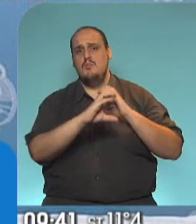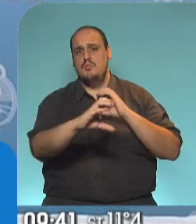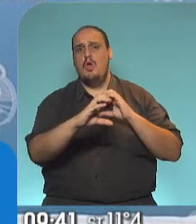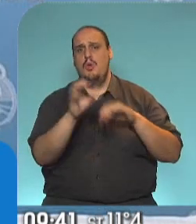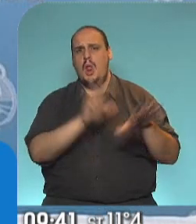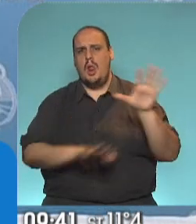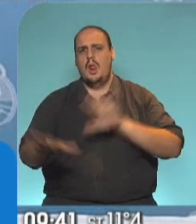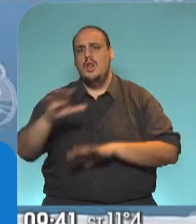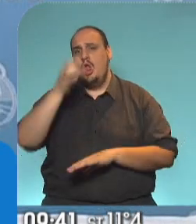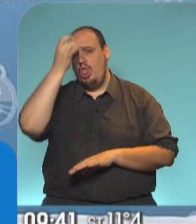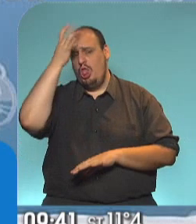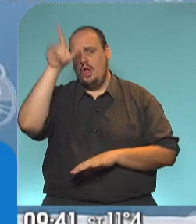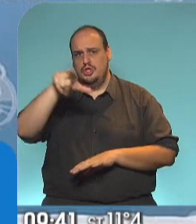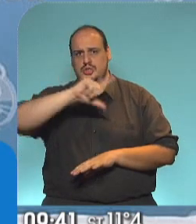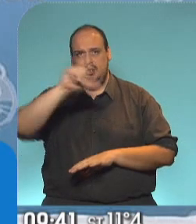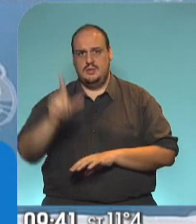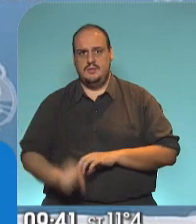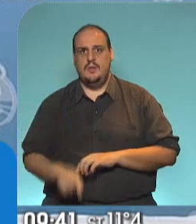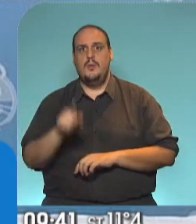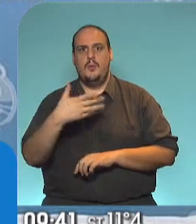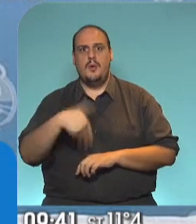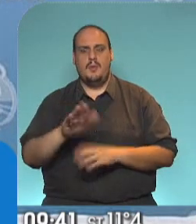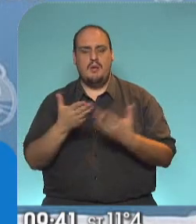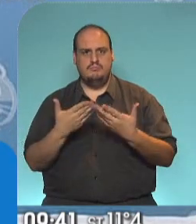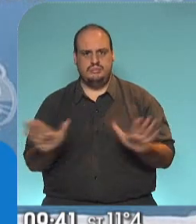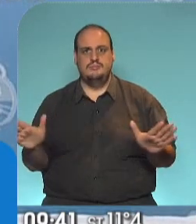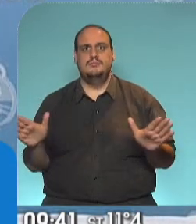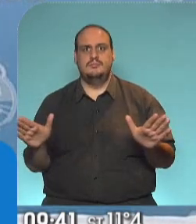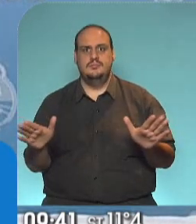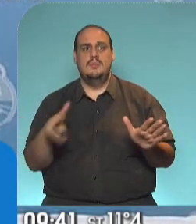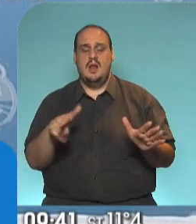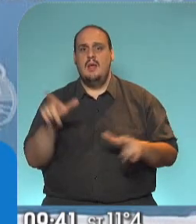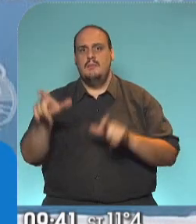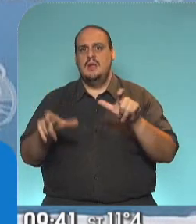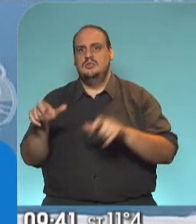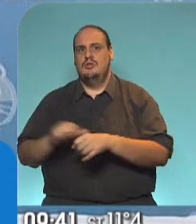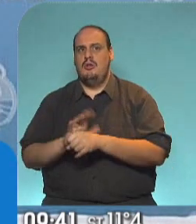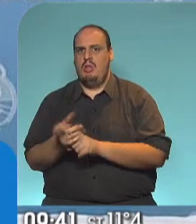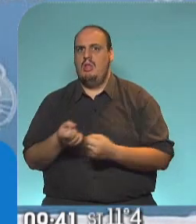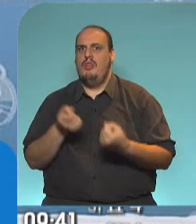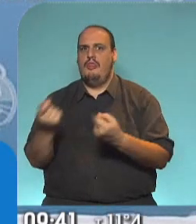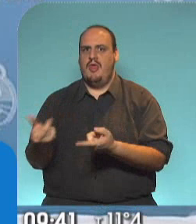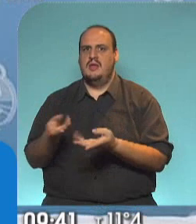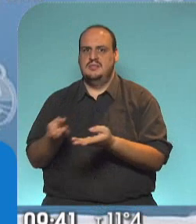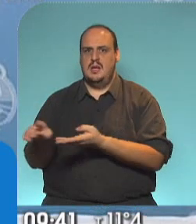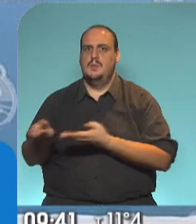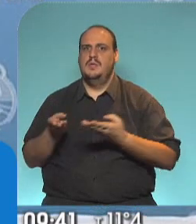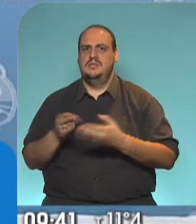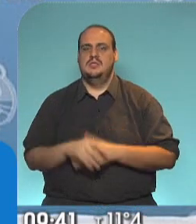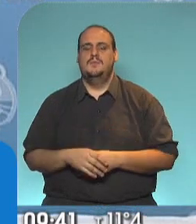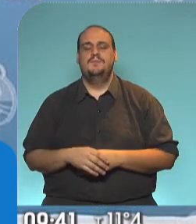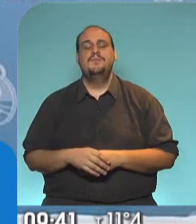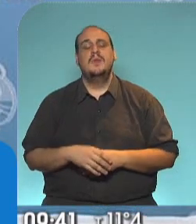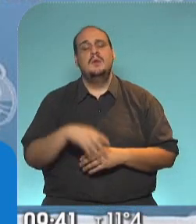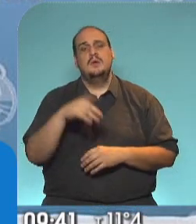se está planificando y poner en marcha para poder dar respuesta para poder mejorar la respuesta del sistema de salud de estos 12